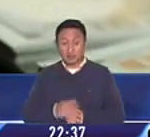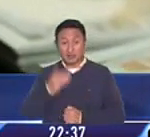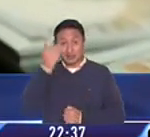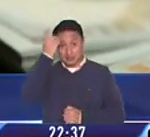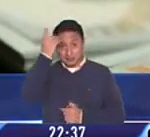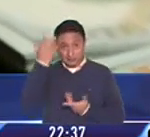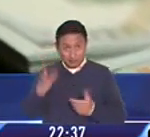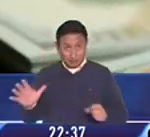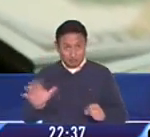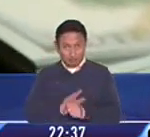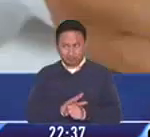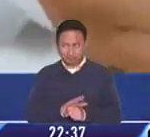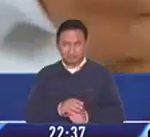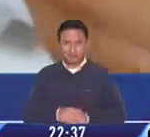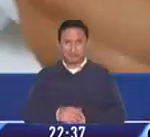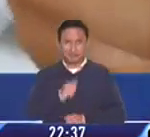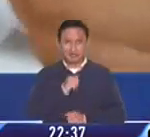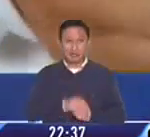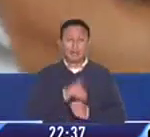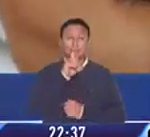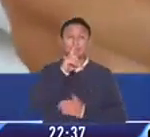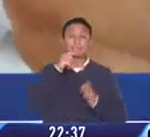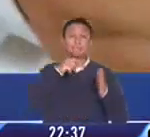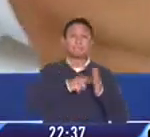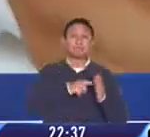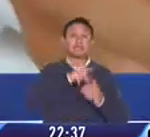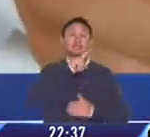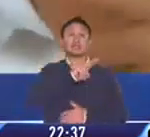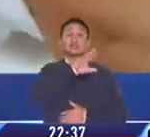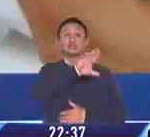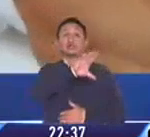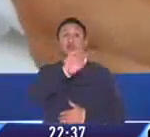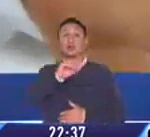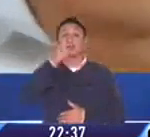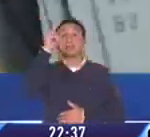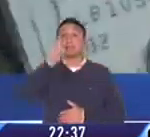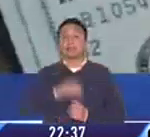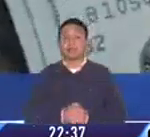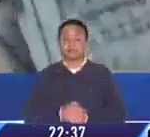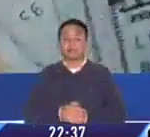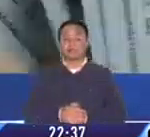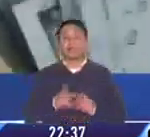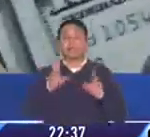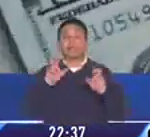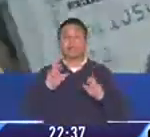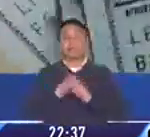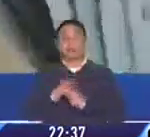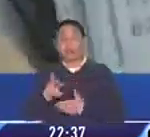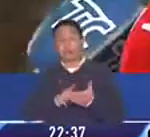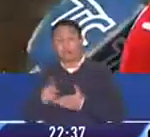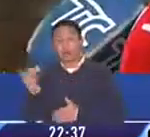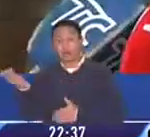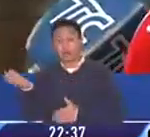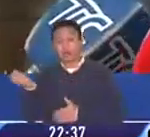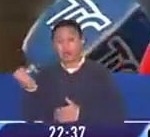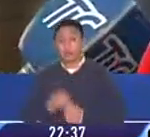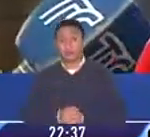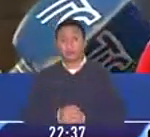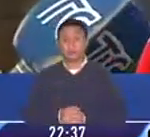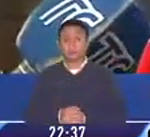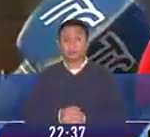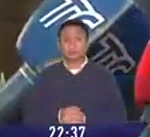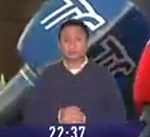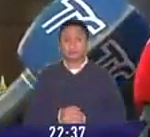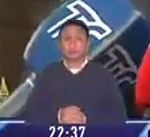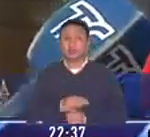cubierta. Faltarían alrededor de 1.250 millones, solo en lo que responde a pensiones jubilares. El incumplimiento se ha dado en